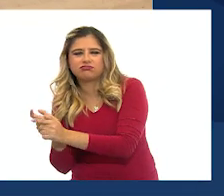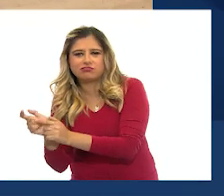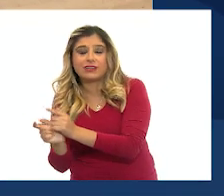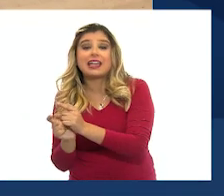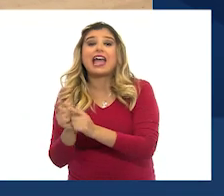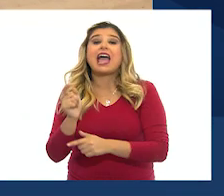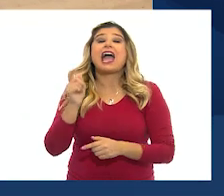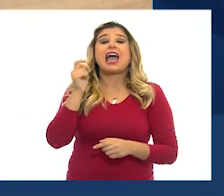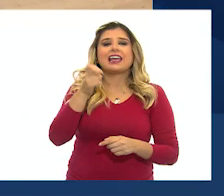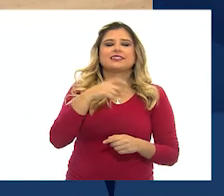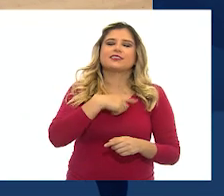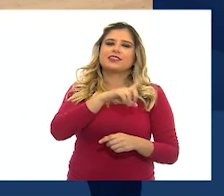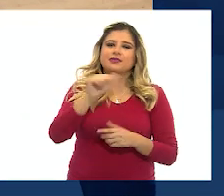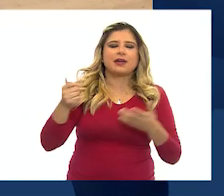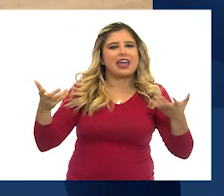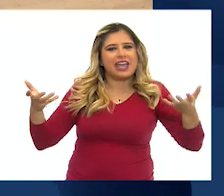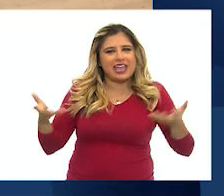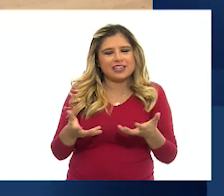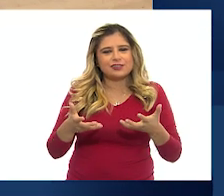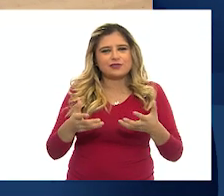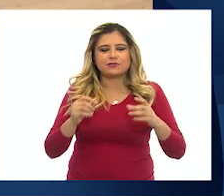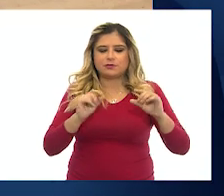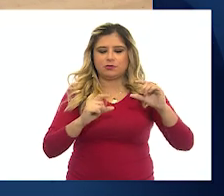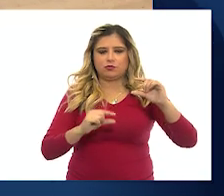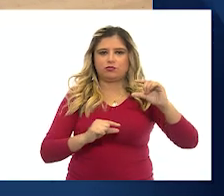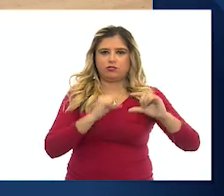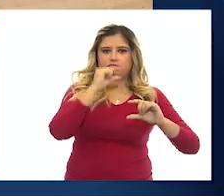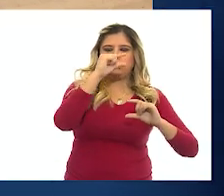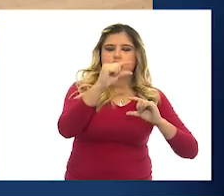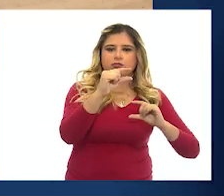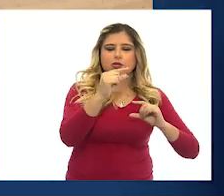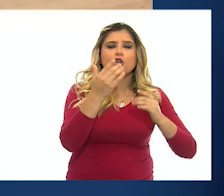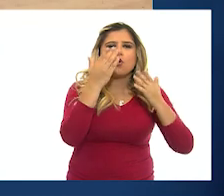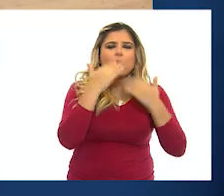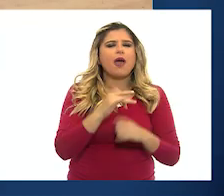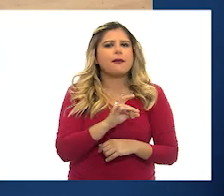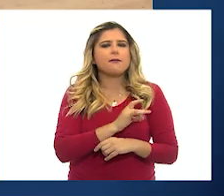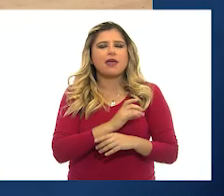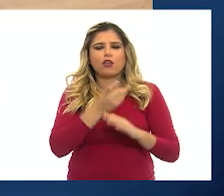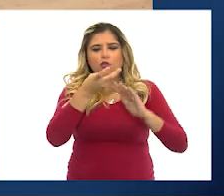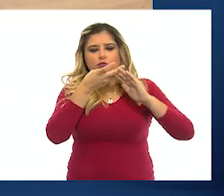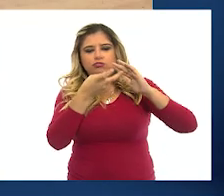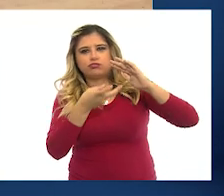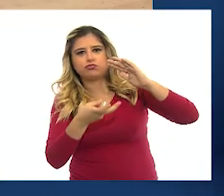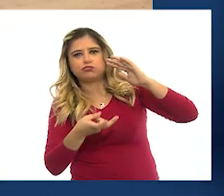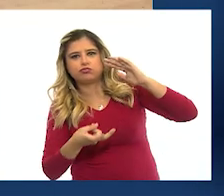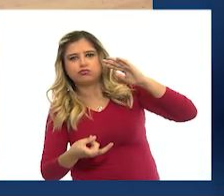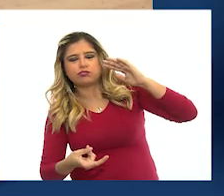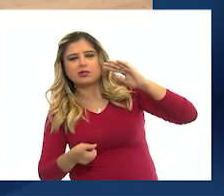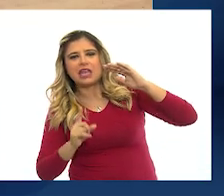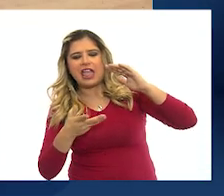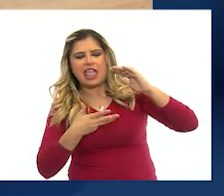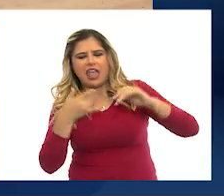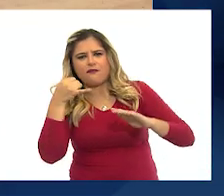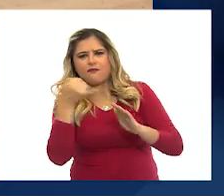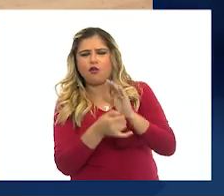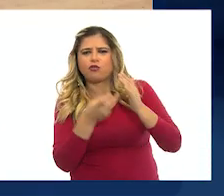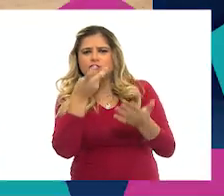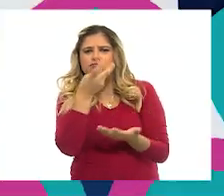después vuelve a referir a otro hecho derivado del primero. No hay el temor a hundirse, pues uno ya está en el fondo.